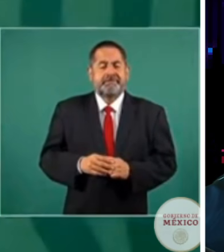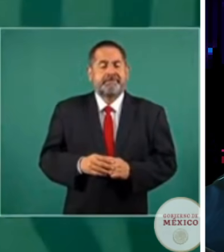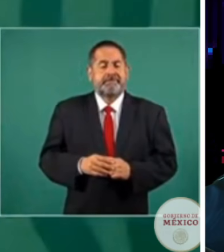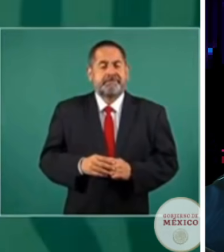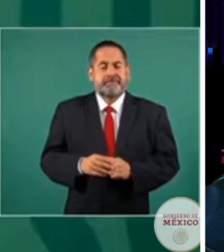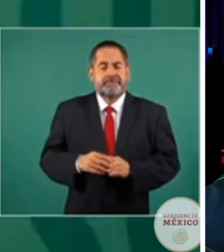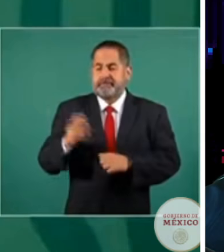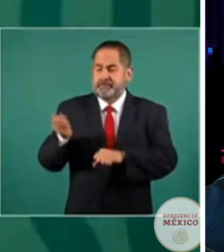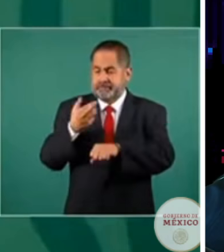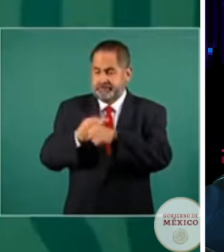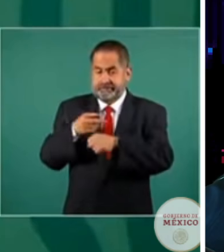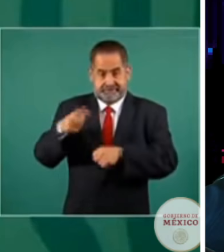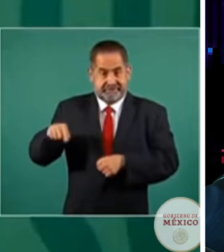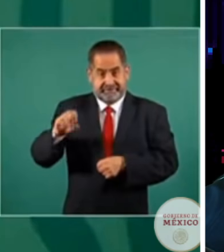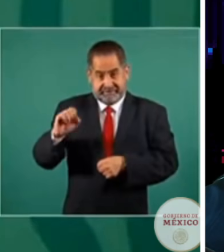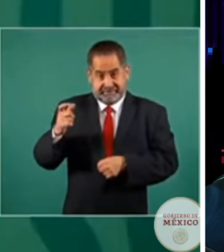la Represión,